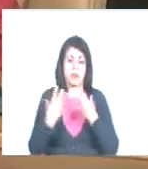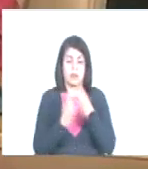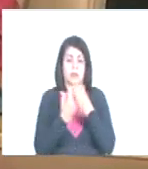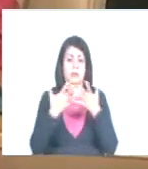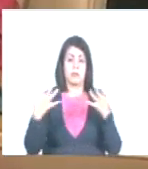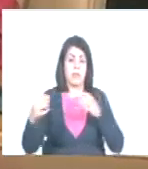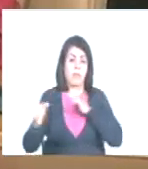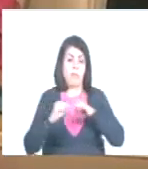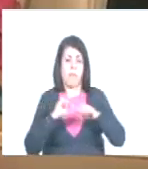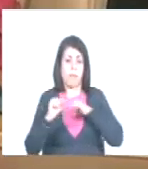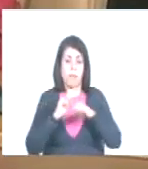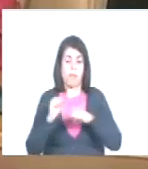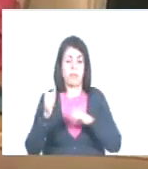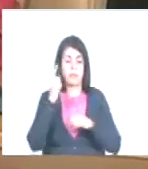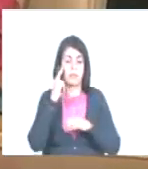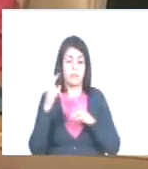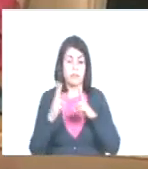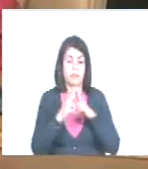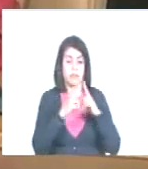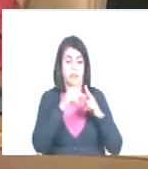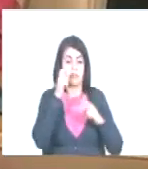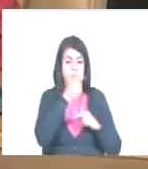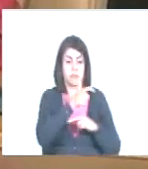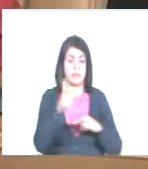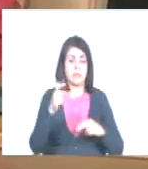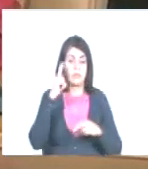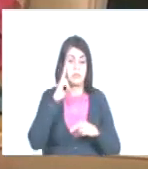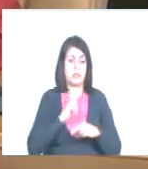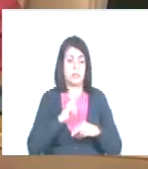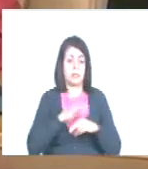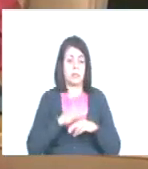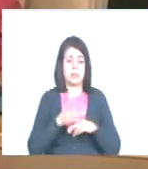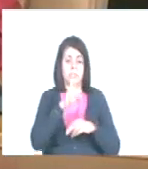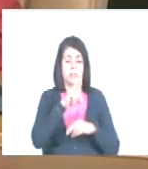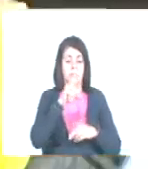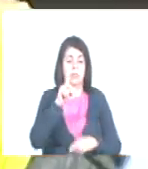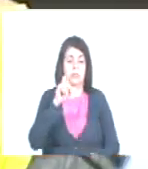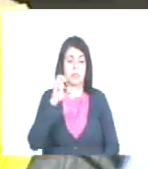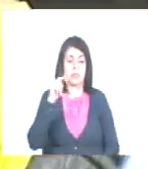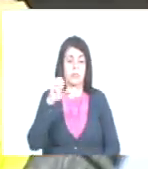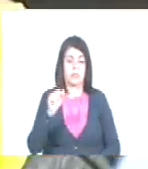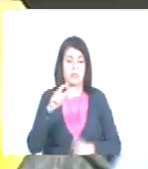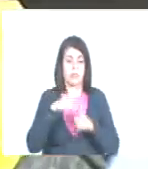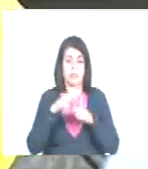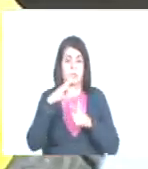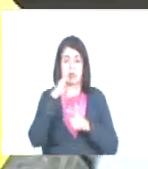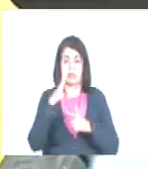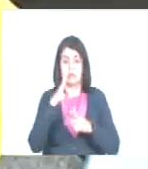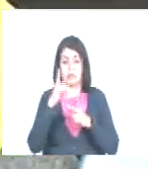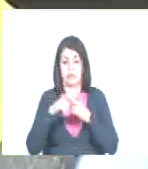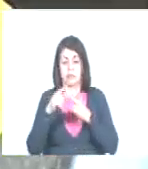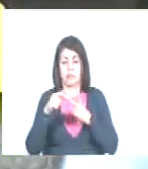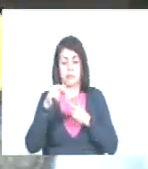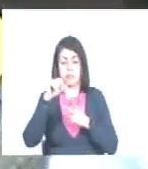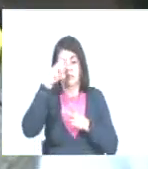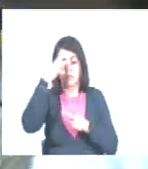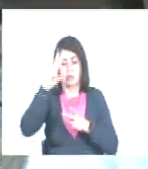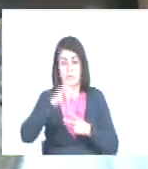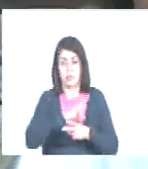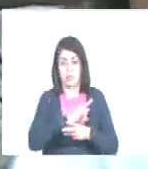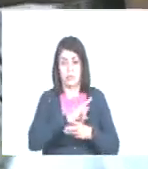grandes movilizaciones populares en las avenidas Bolívar, Urdaneta, Baral, México,